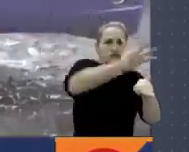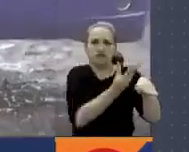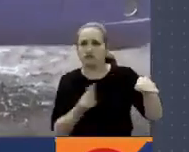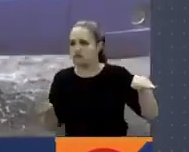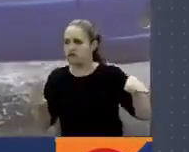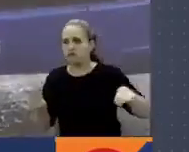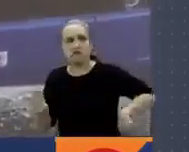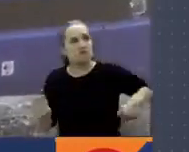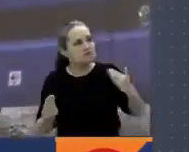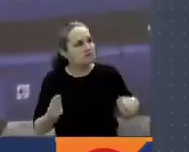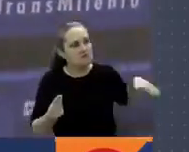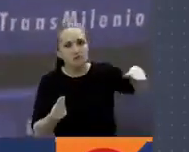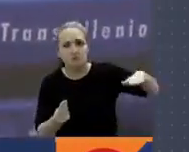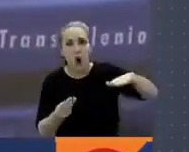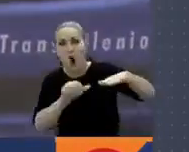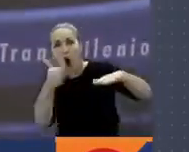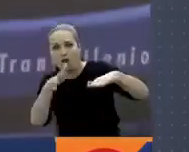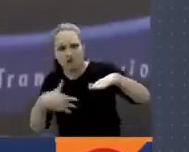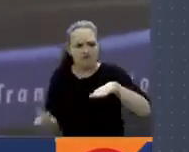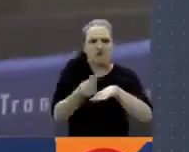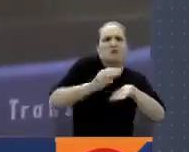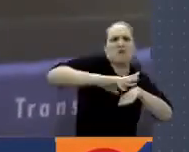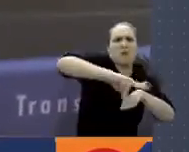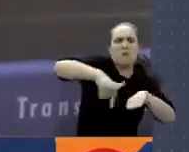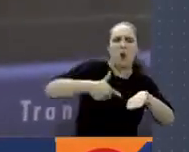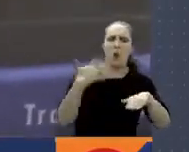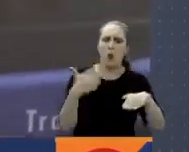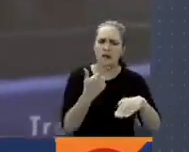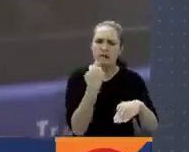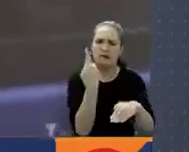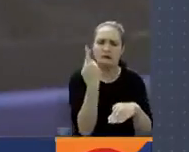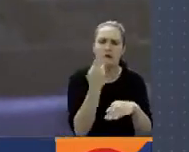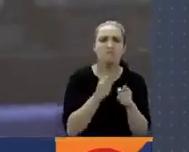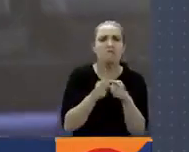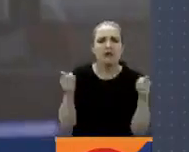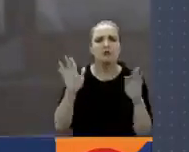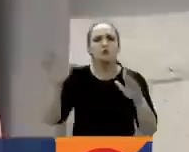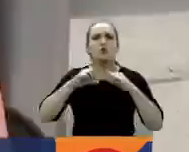día. Escuchemos lo que nos dijeron algunos habitantes aquí de la localidad de Engativá.